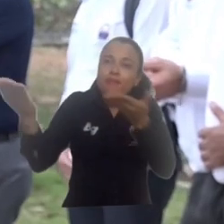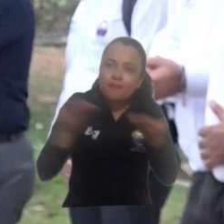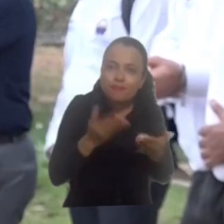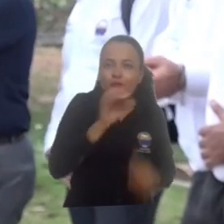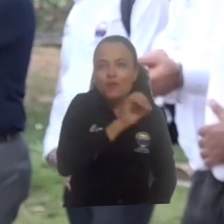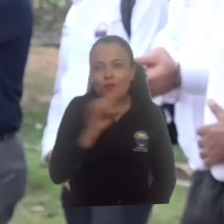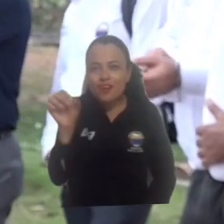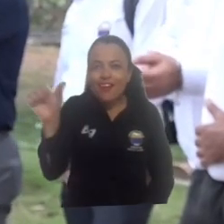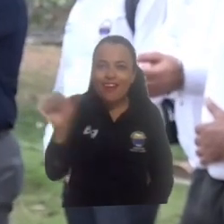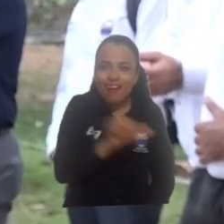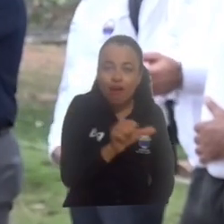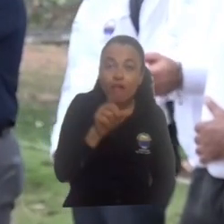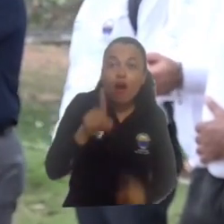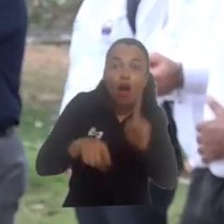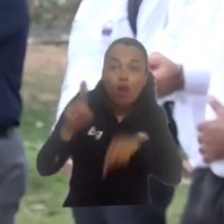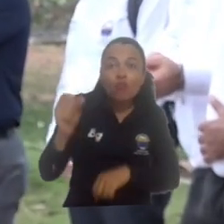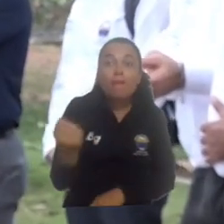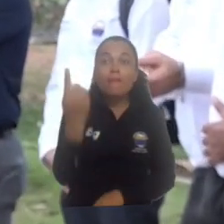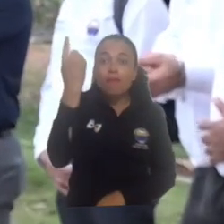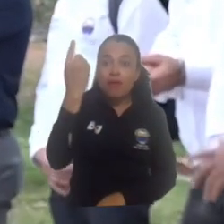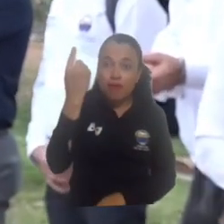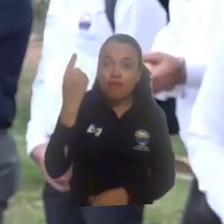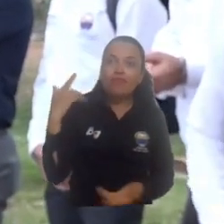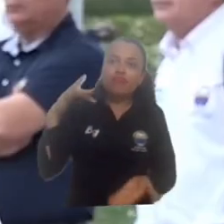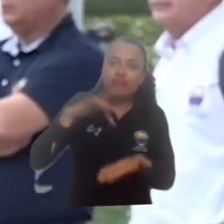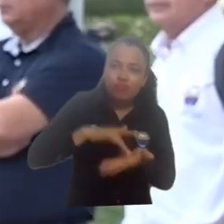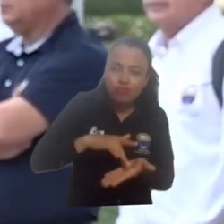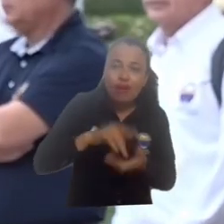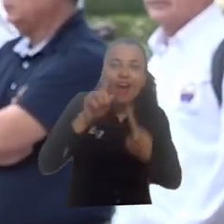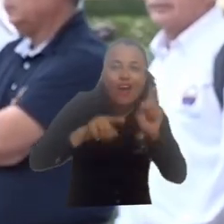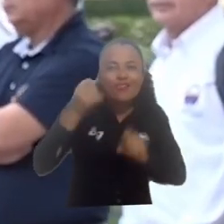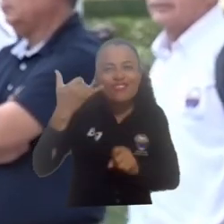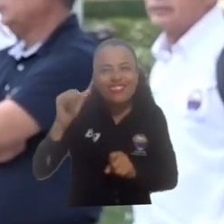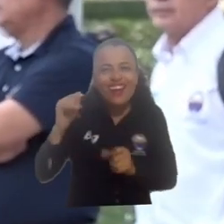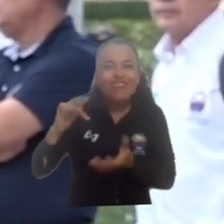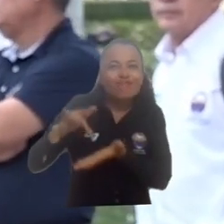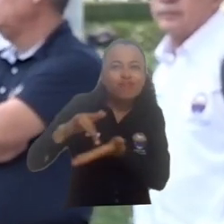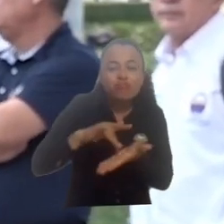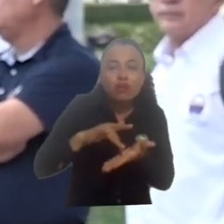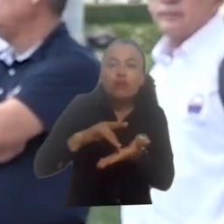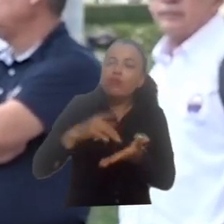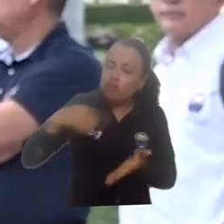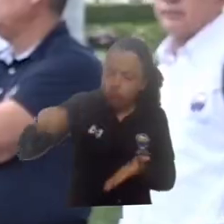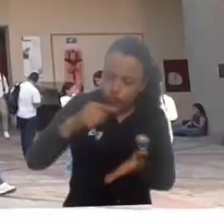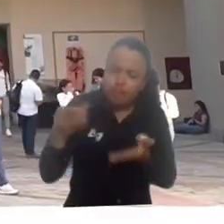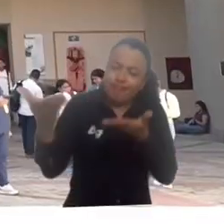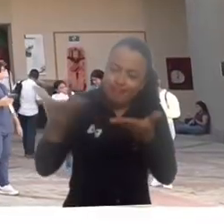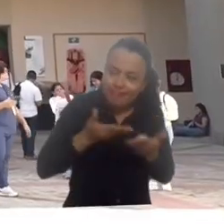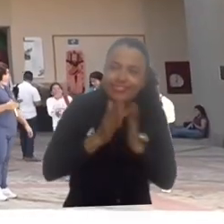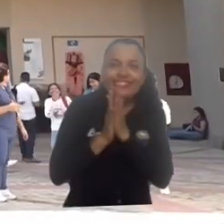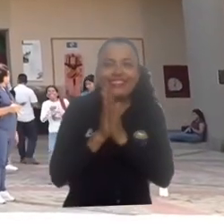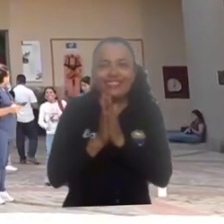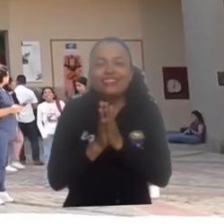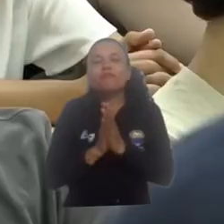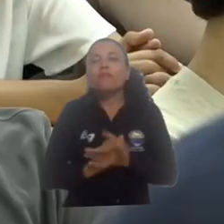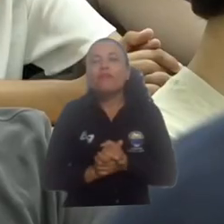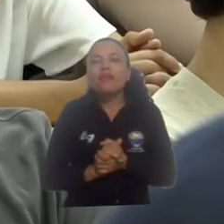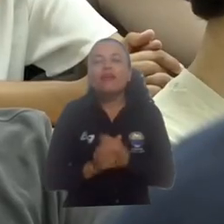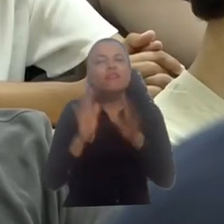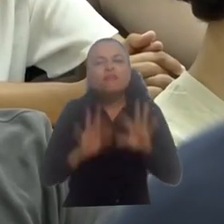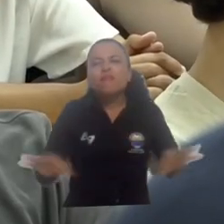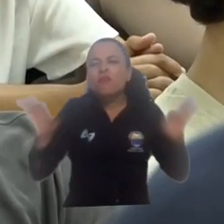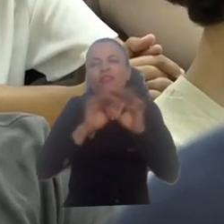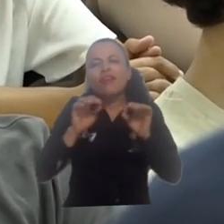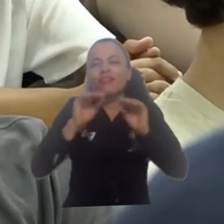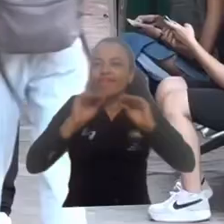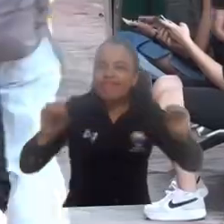Bienvenidos, bienvenidas a aquellos que por primera vez llegan con nosotros, pero a los que ya venían con nosotros también decirles nuevamente, los estábamos esperando, pero yo creo que